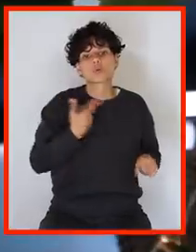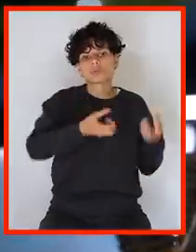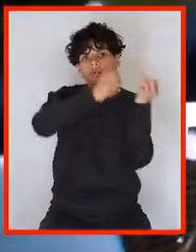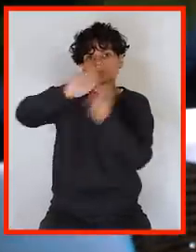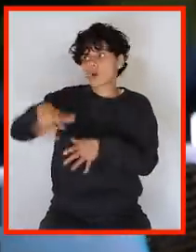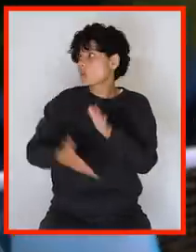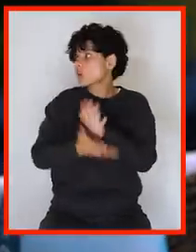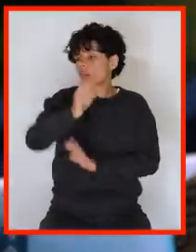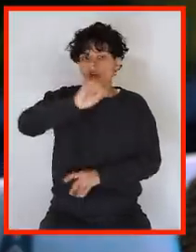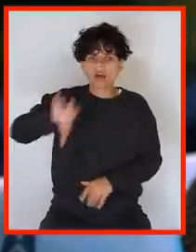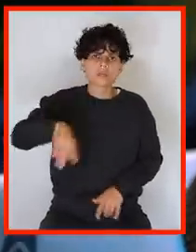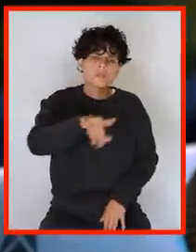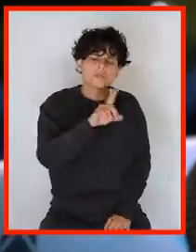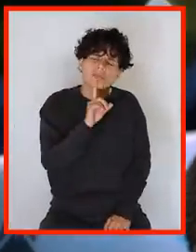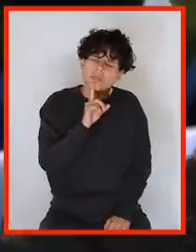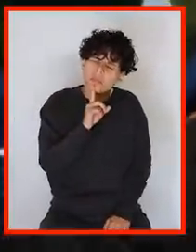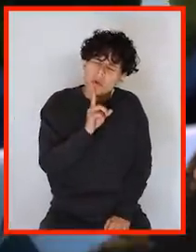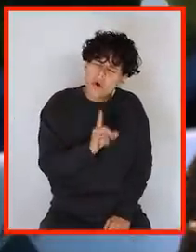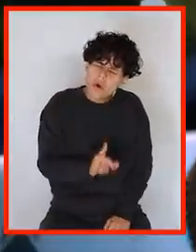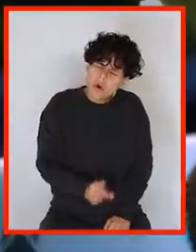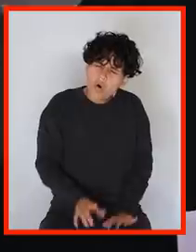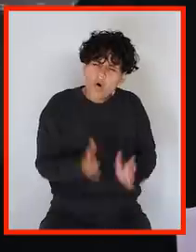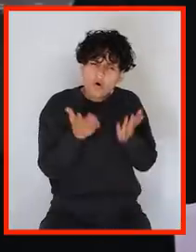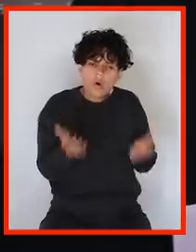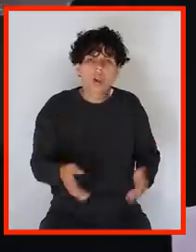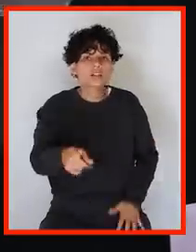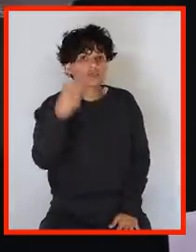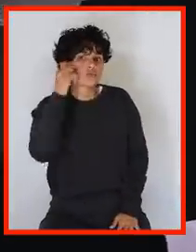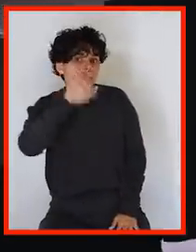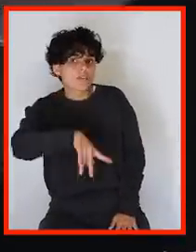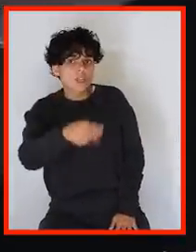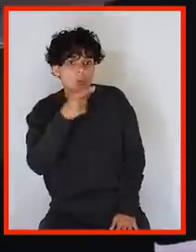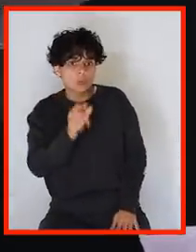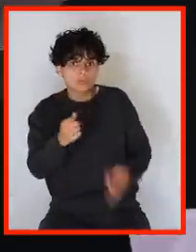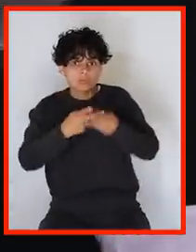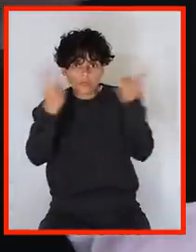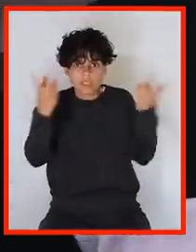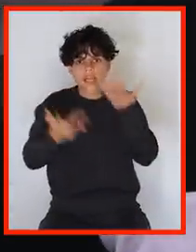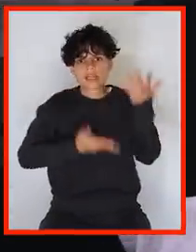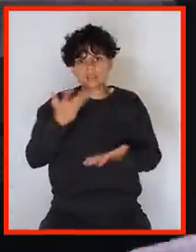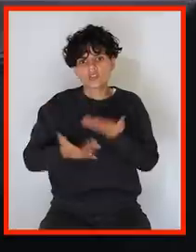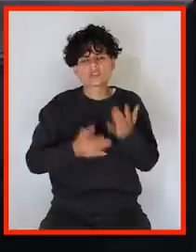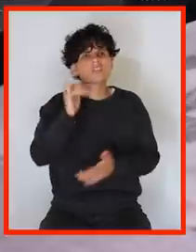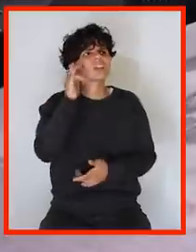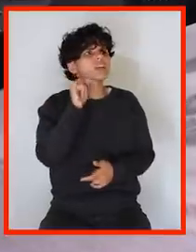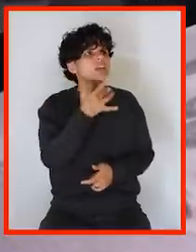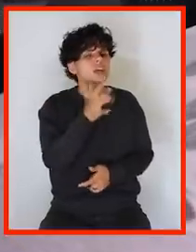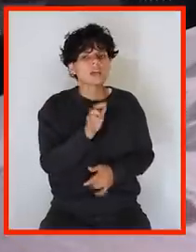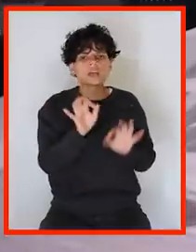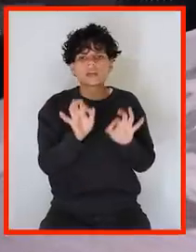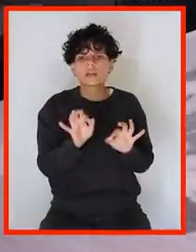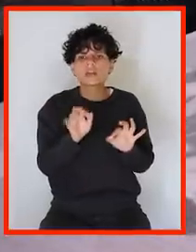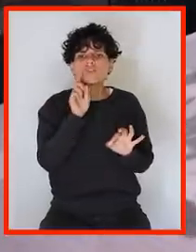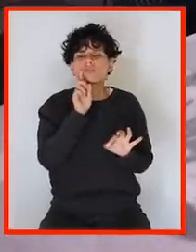me fueron a dejar, pues, pero nada, pues, nada. Sí. Terrible piola, pues. ¿Y tú sabías que iba a resultar el tema, no? ¿Le tuviste ese al tiro? Es que lo iba a